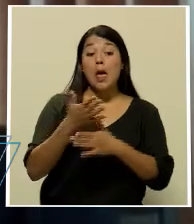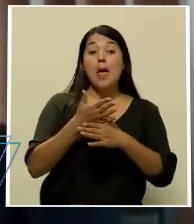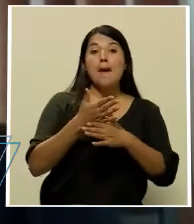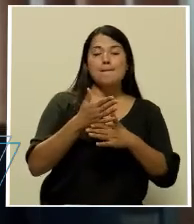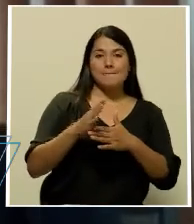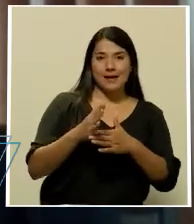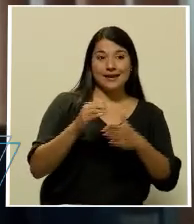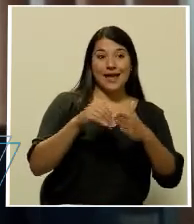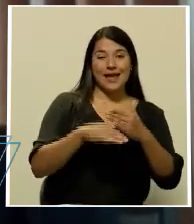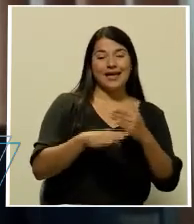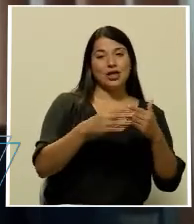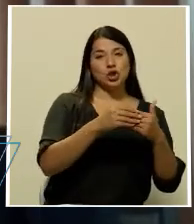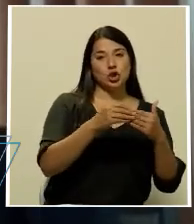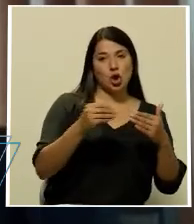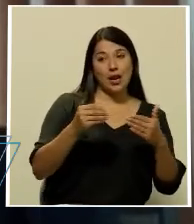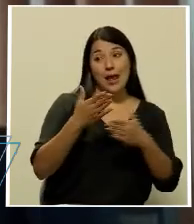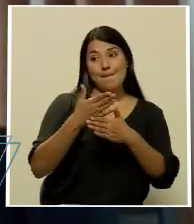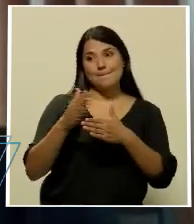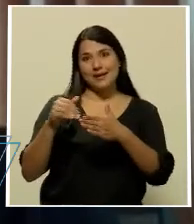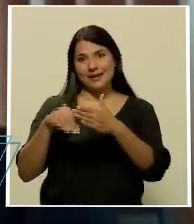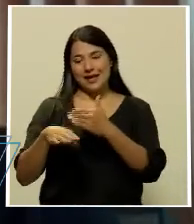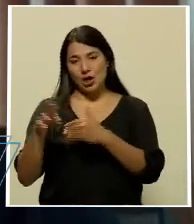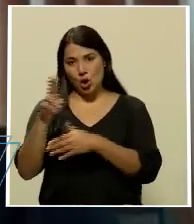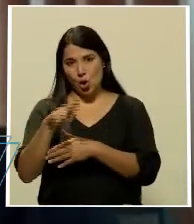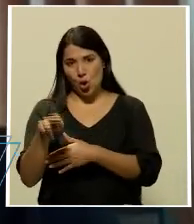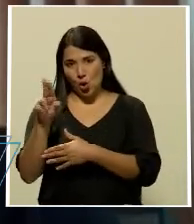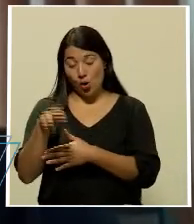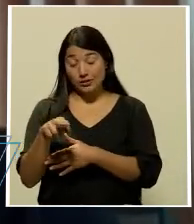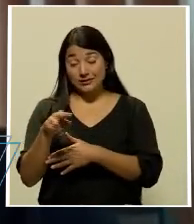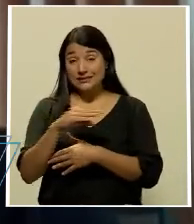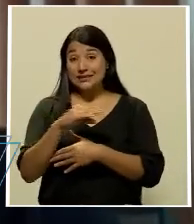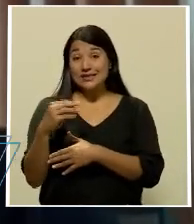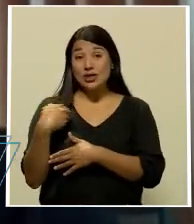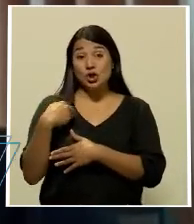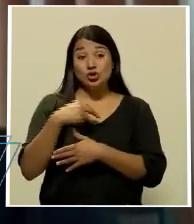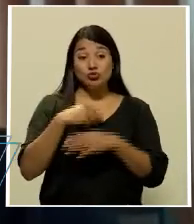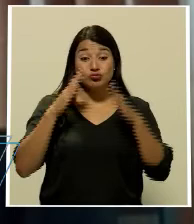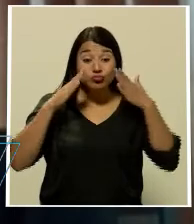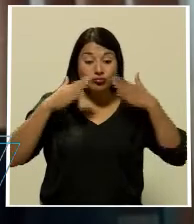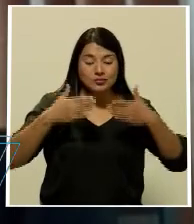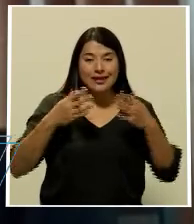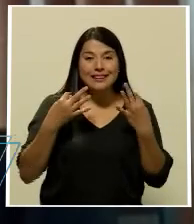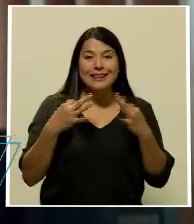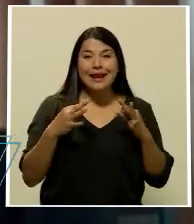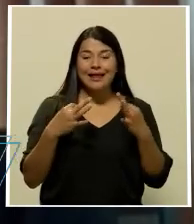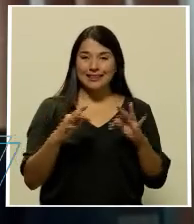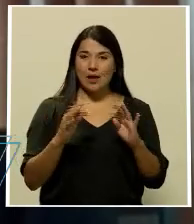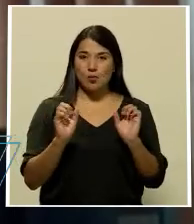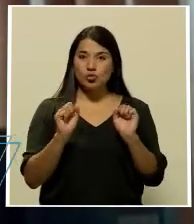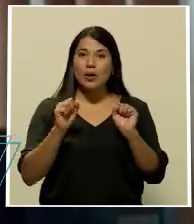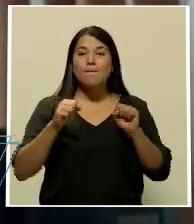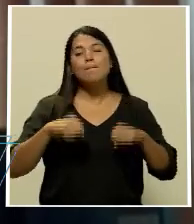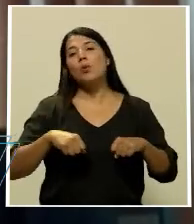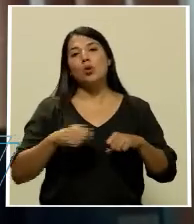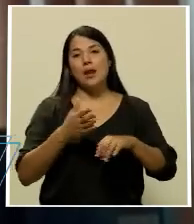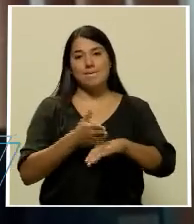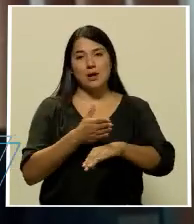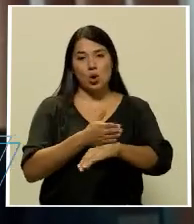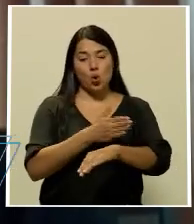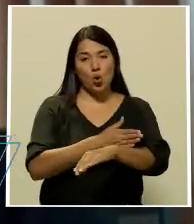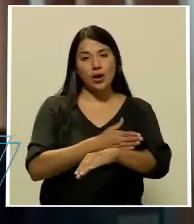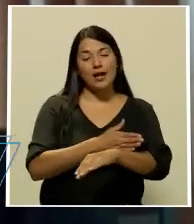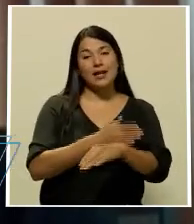colones, en donde nos enfocamos en tratar de suavizar las condiciones de la deuda en